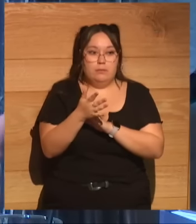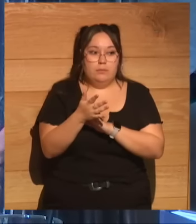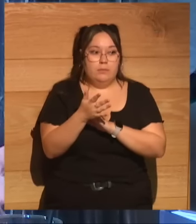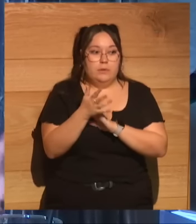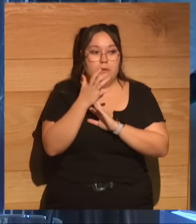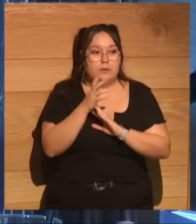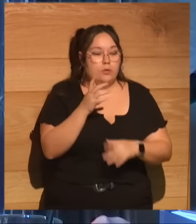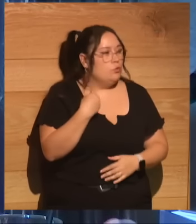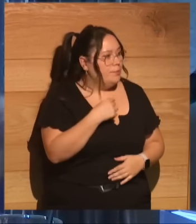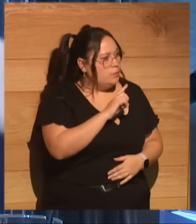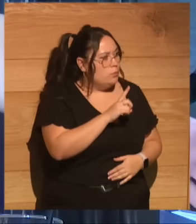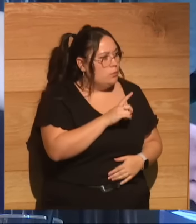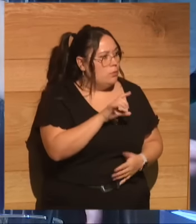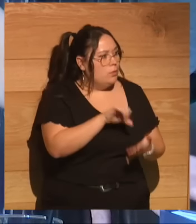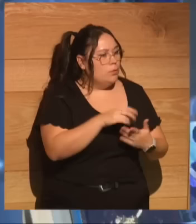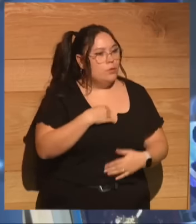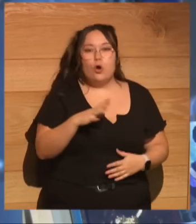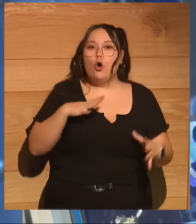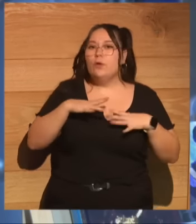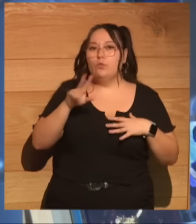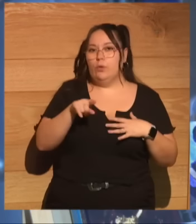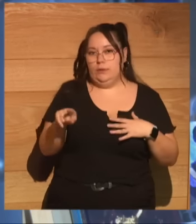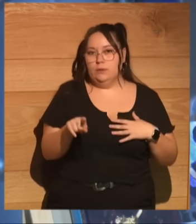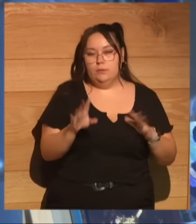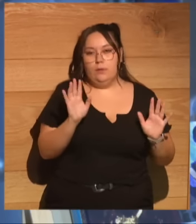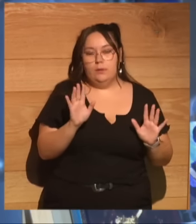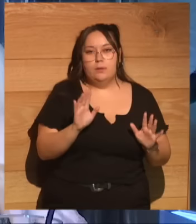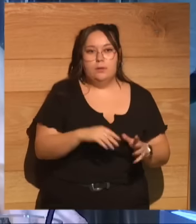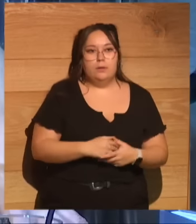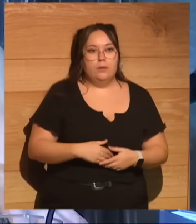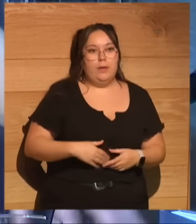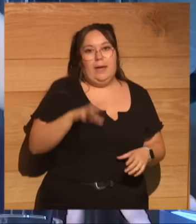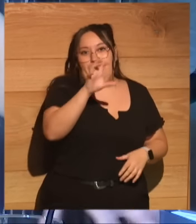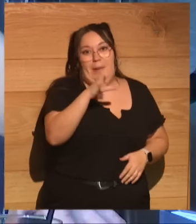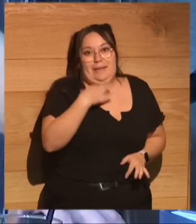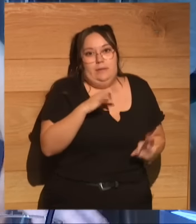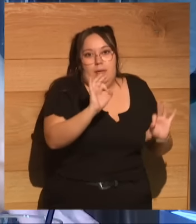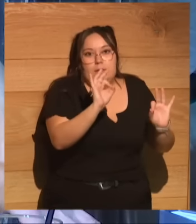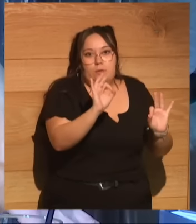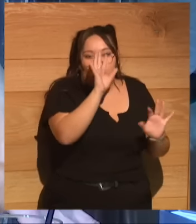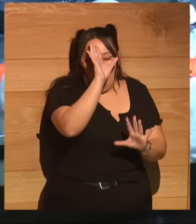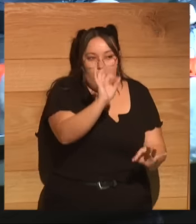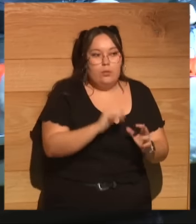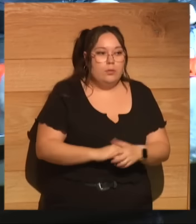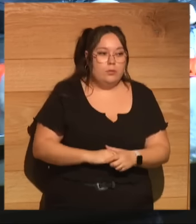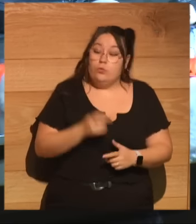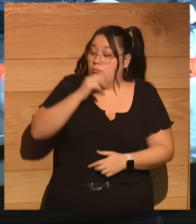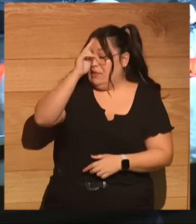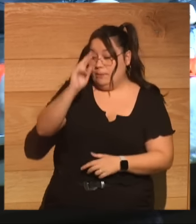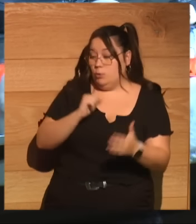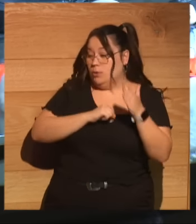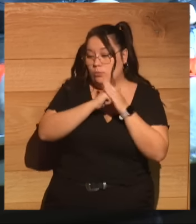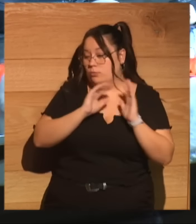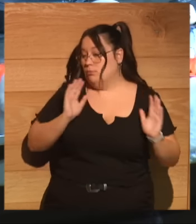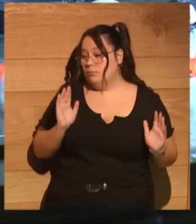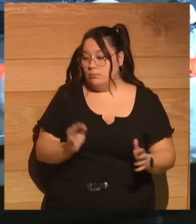Perdona, allí. ¿Cómo que Burbank no es California? O sea, quiere decir que no es Hollywood, quería decir. Ah, ya. Sí, sí, el estado, evidentemente, es el estado de California, yo, perdón. Yo respeto máximo y...